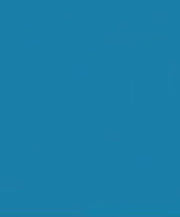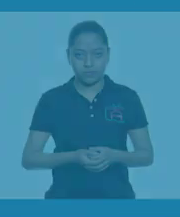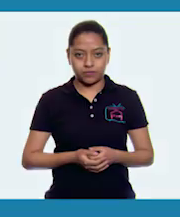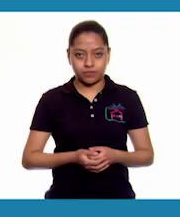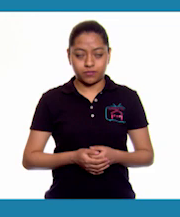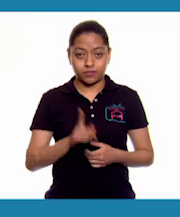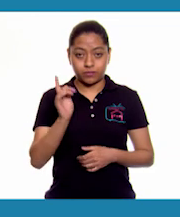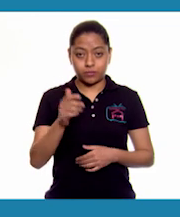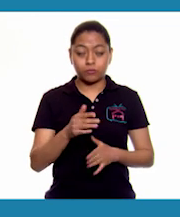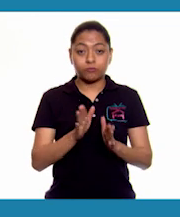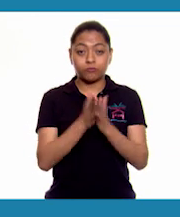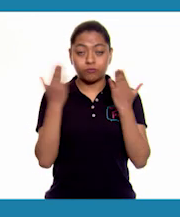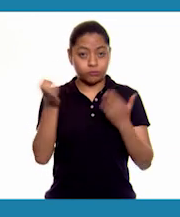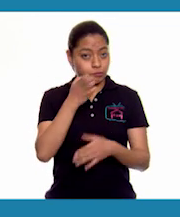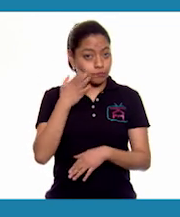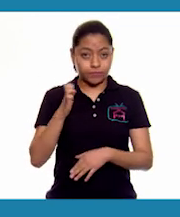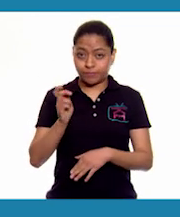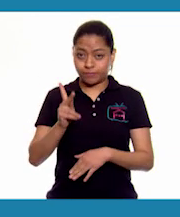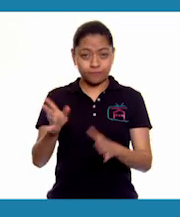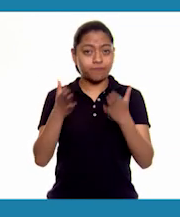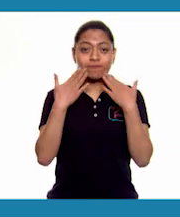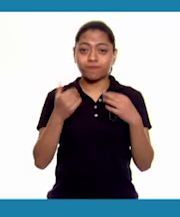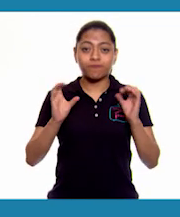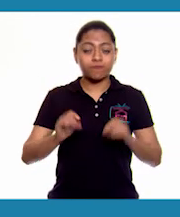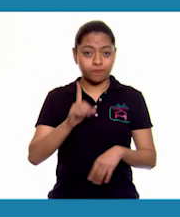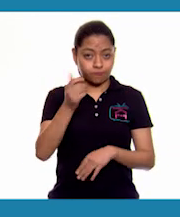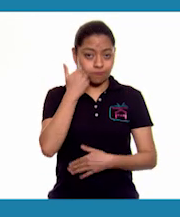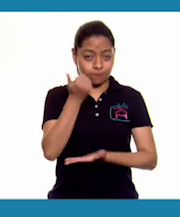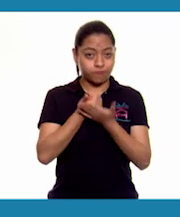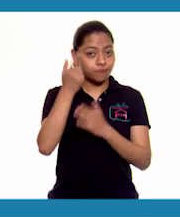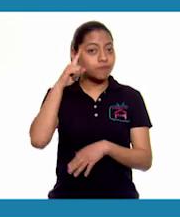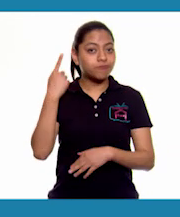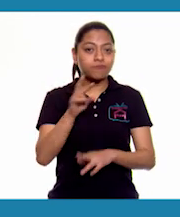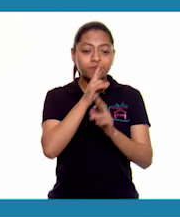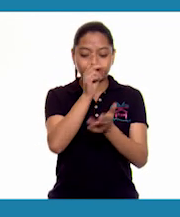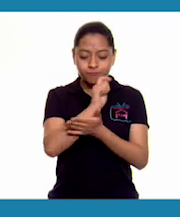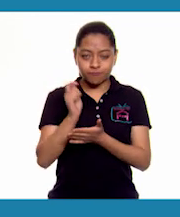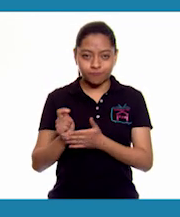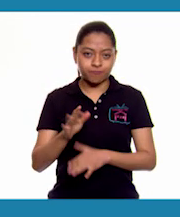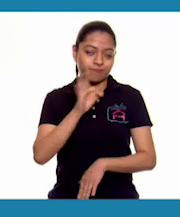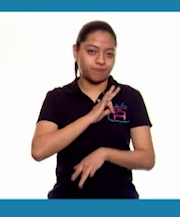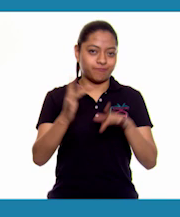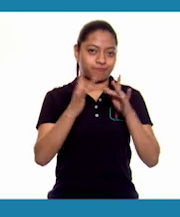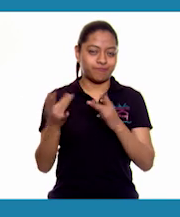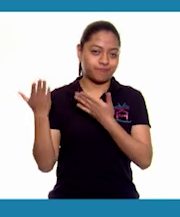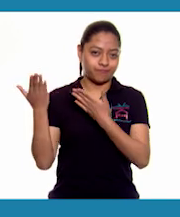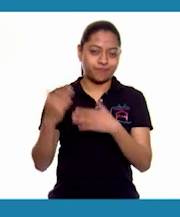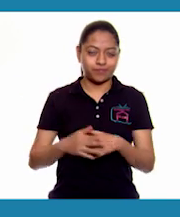Si no tienes el libro de texto o necesitas ayuda para responder las preguntas, contáctanos.